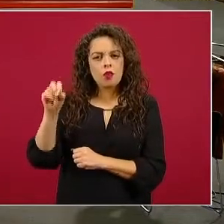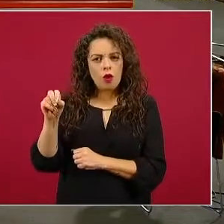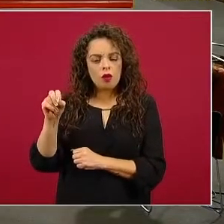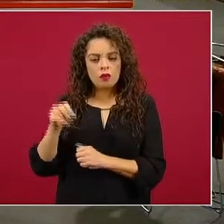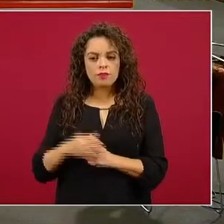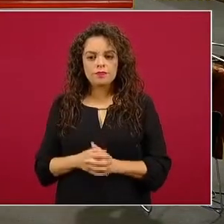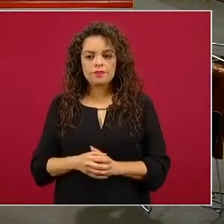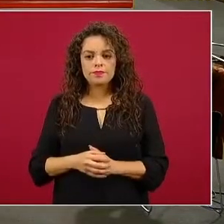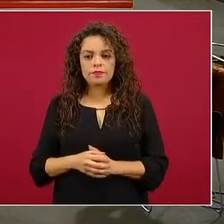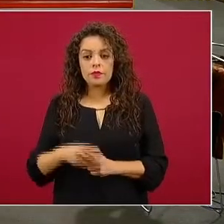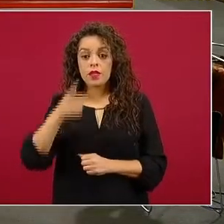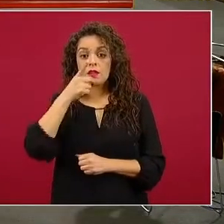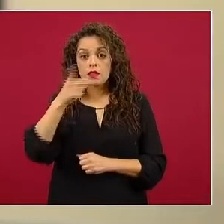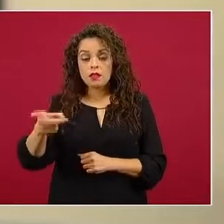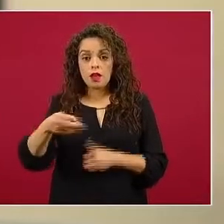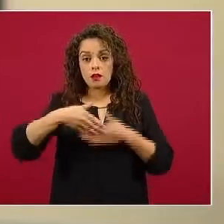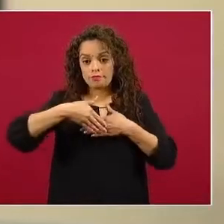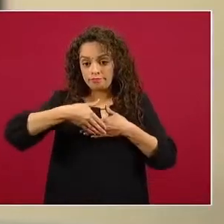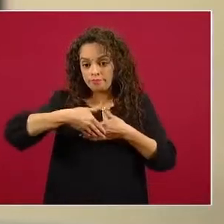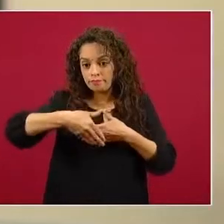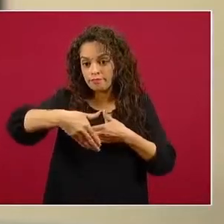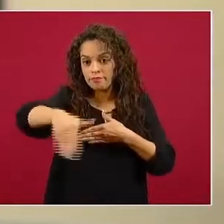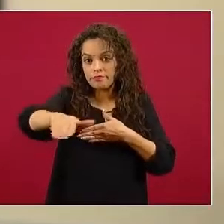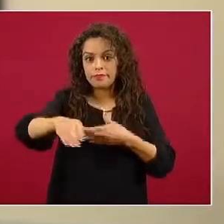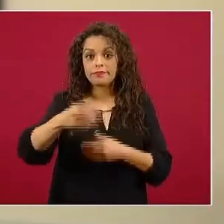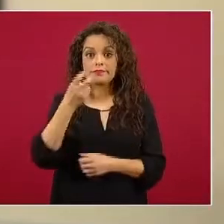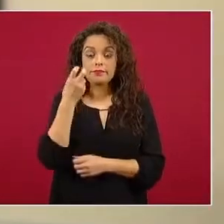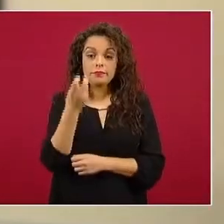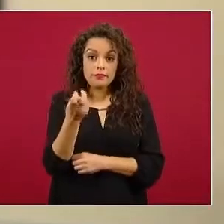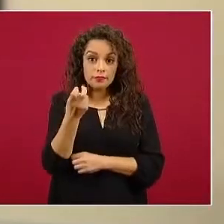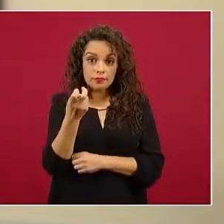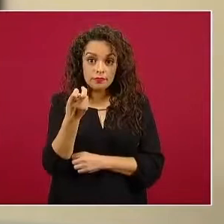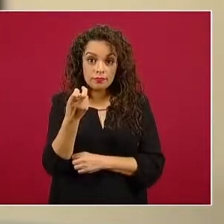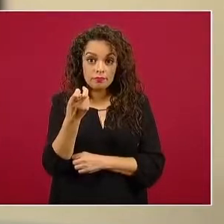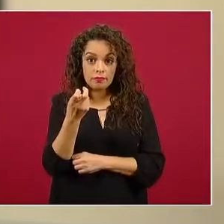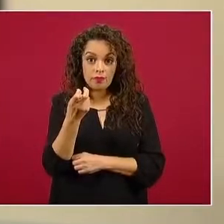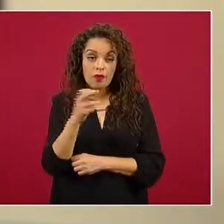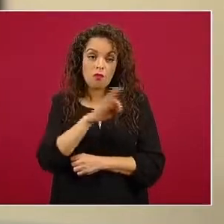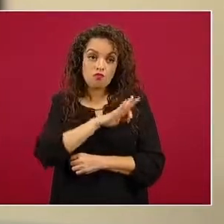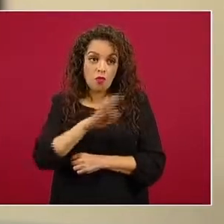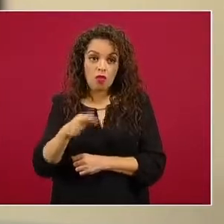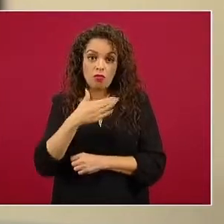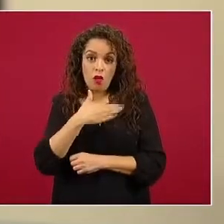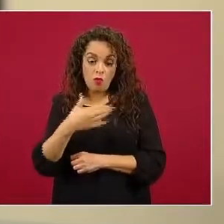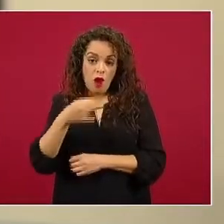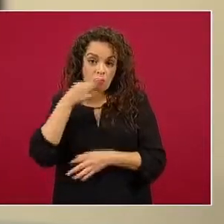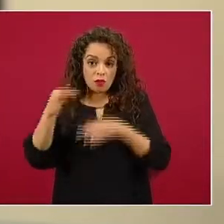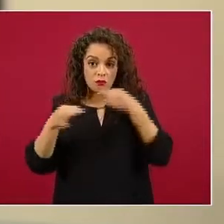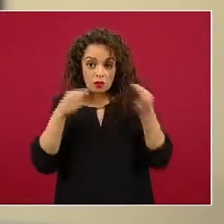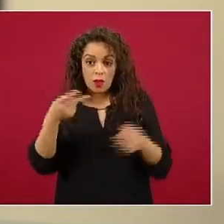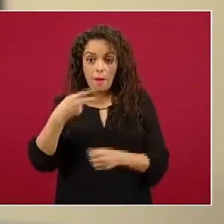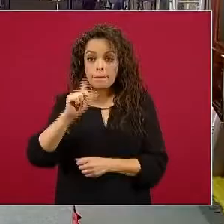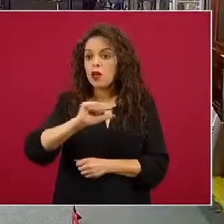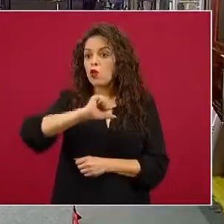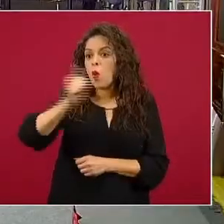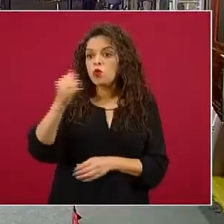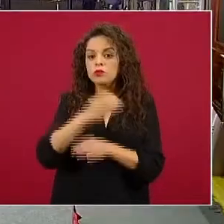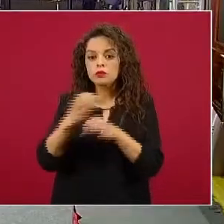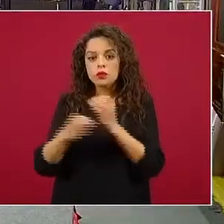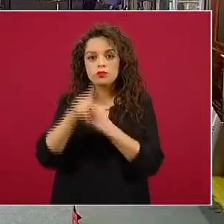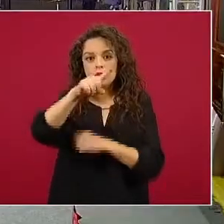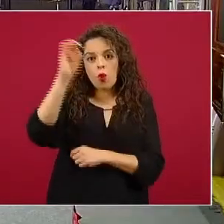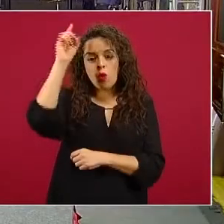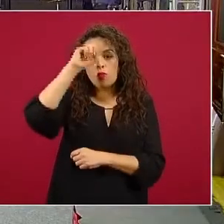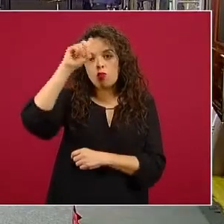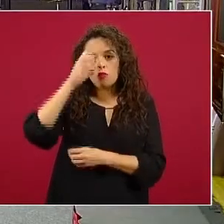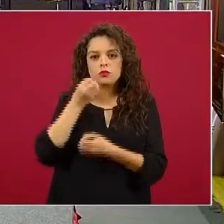el periodo, que esa es una buena medida. ¿Algo que le quiera comunicar a la población de medidas adicionales, doctor? Muchas